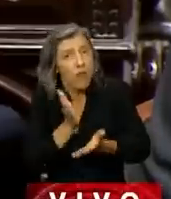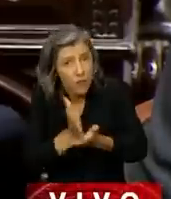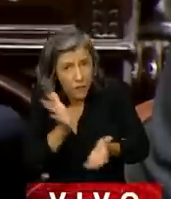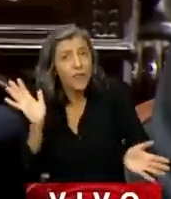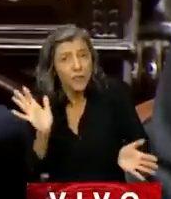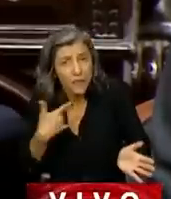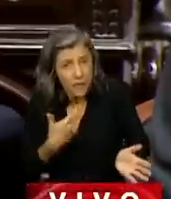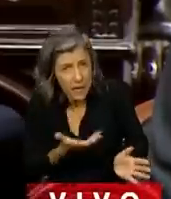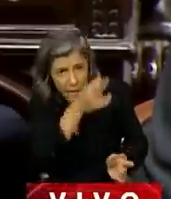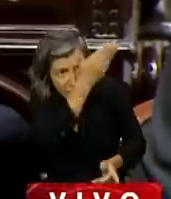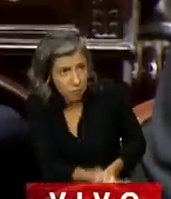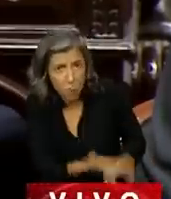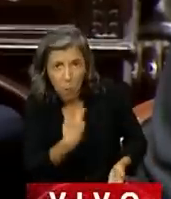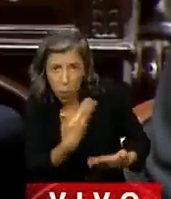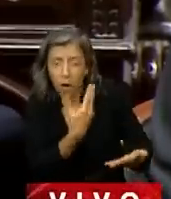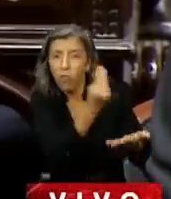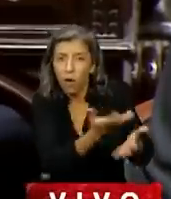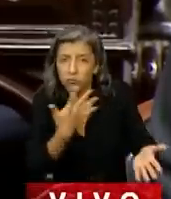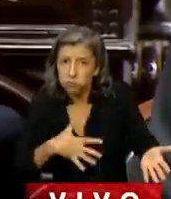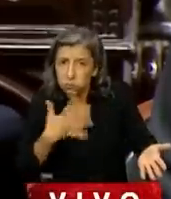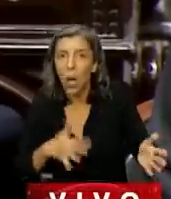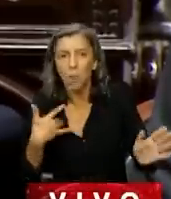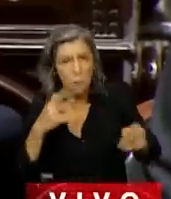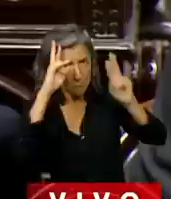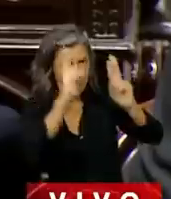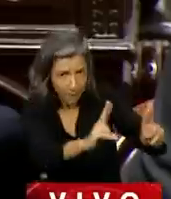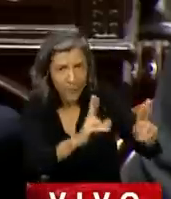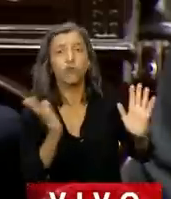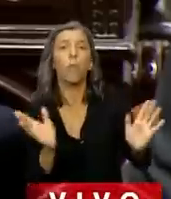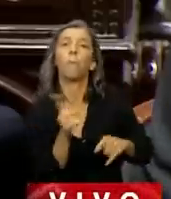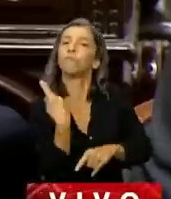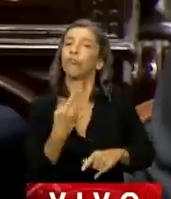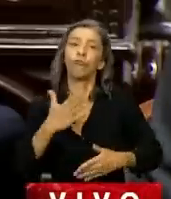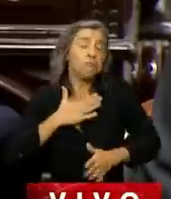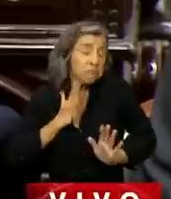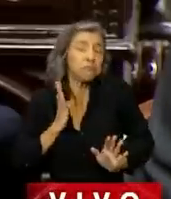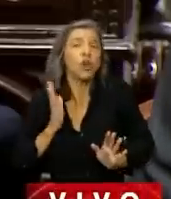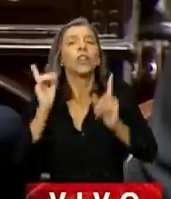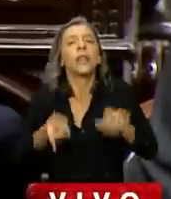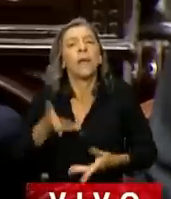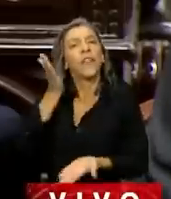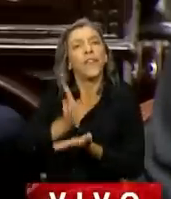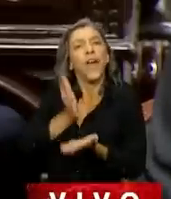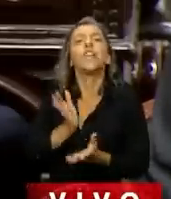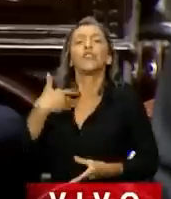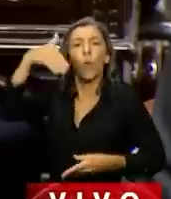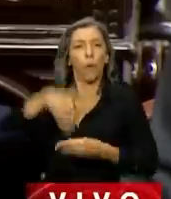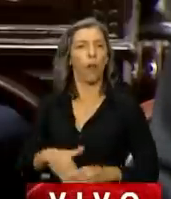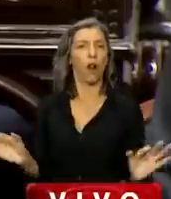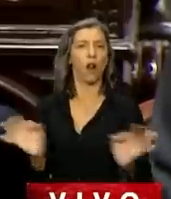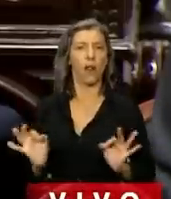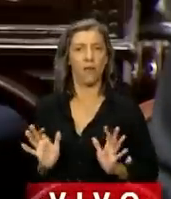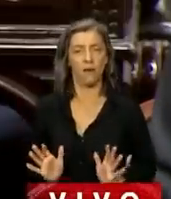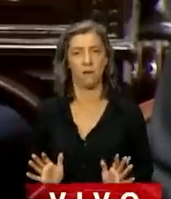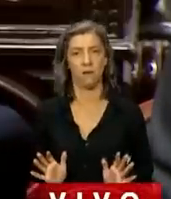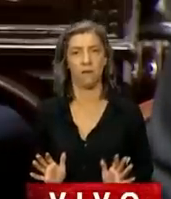que respetamos. Pero es un paréntesis que nos tomamos, porque los que tienen la